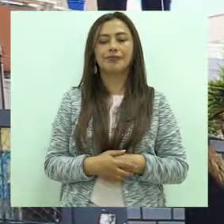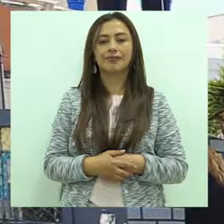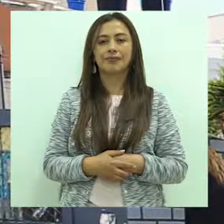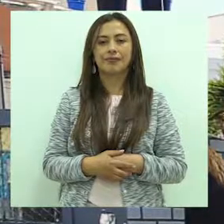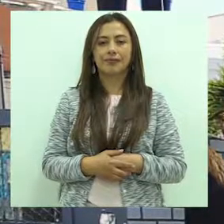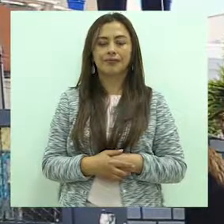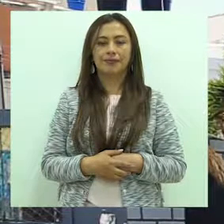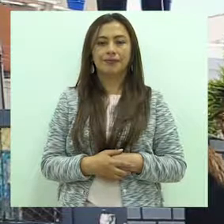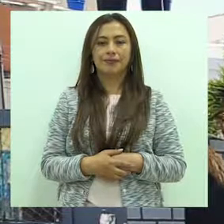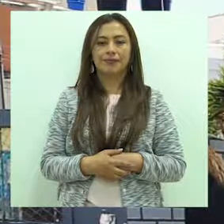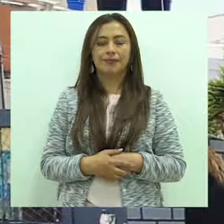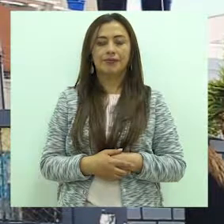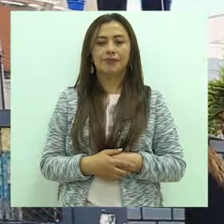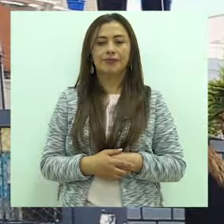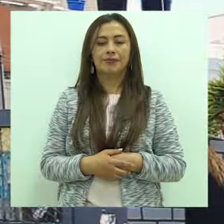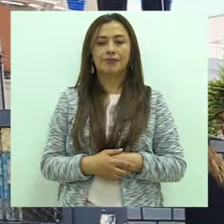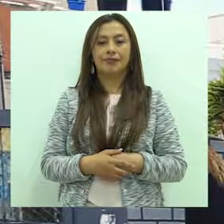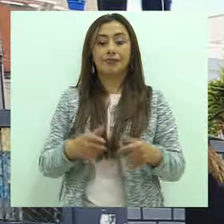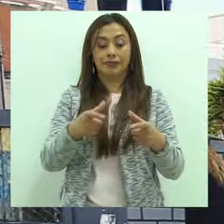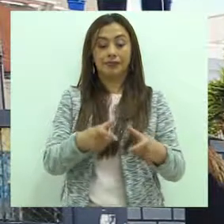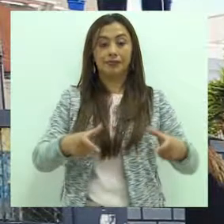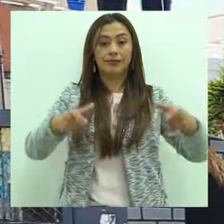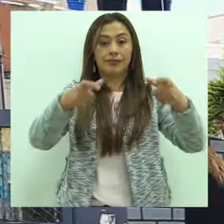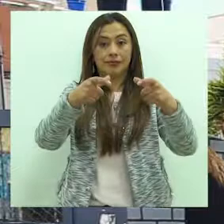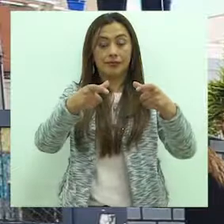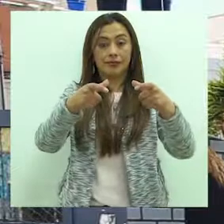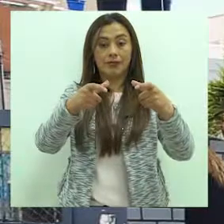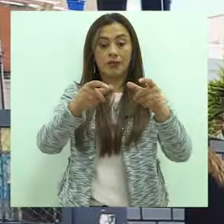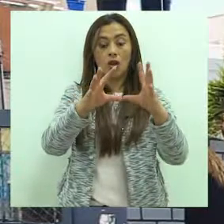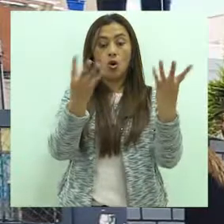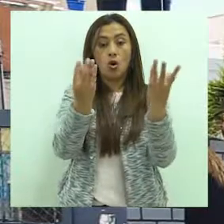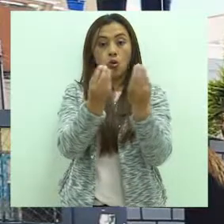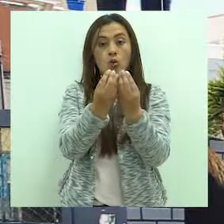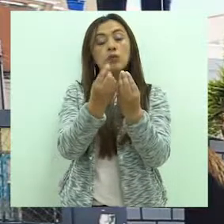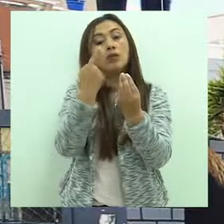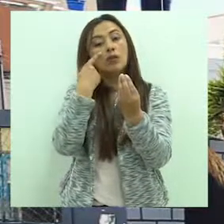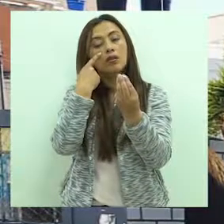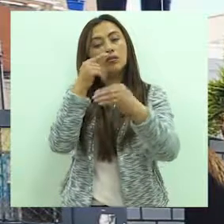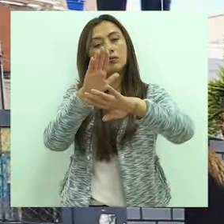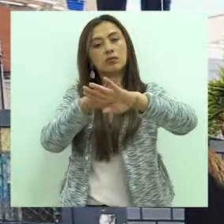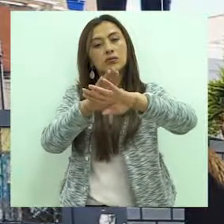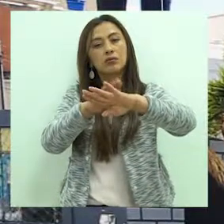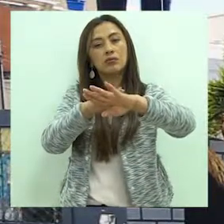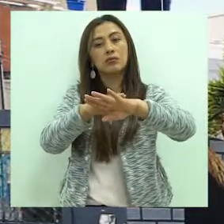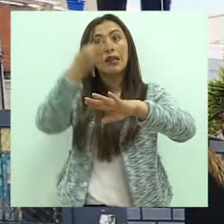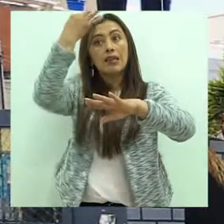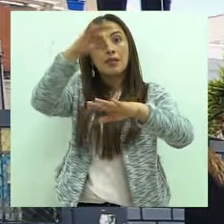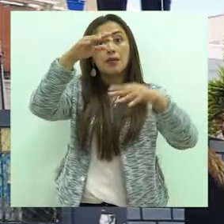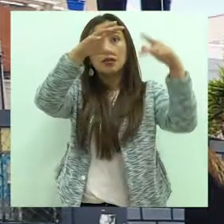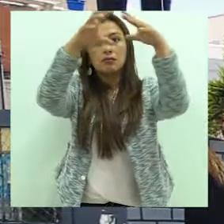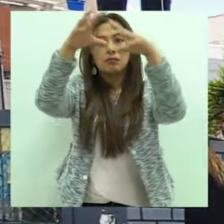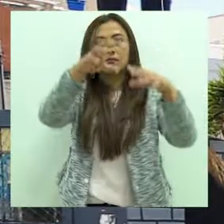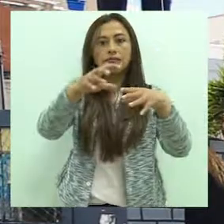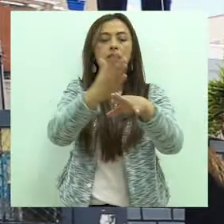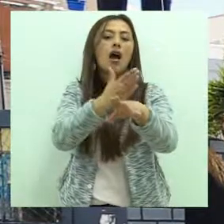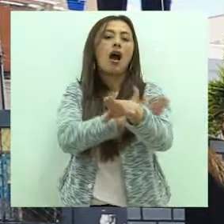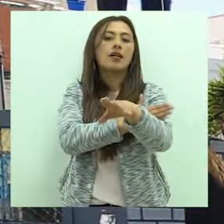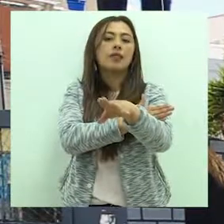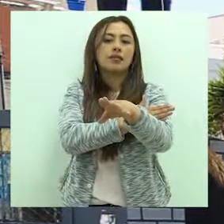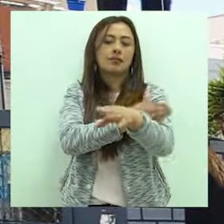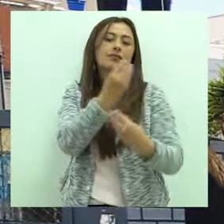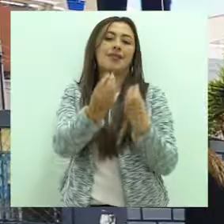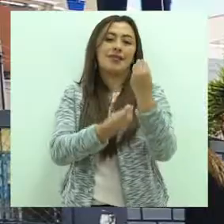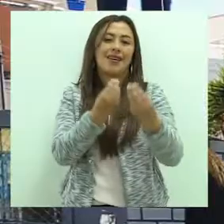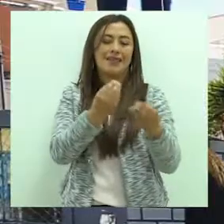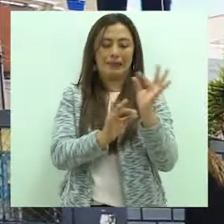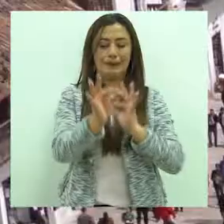Y el Consejo Municipal de Gestión del Riesgo de Desastres invita a la ciudadanía en general a participar del simulacro nacional que se realizará en